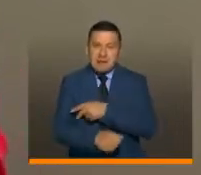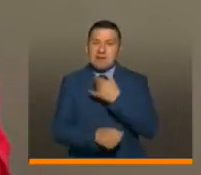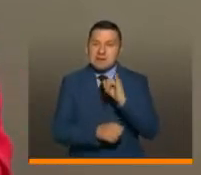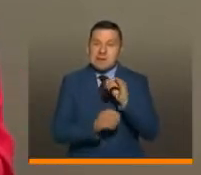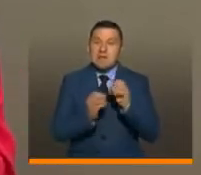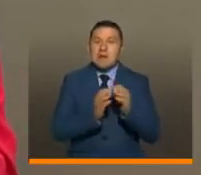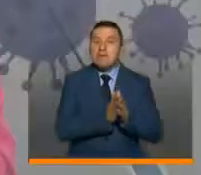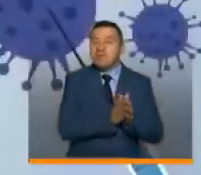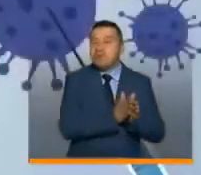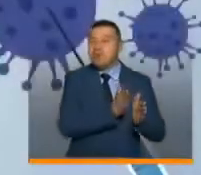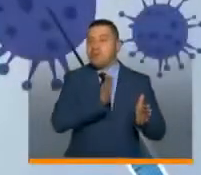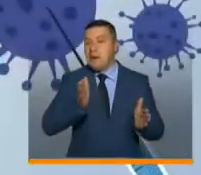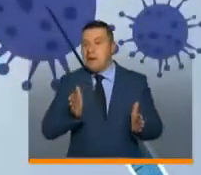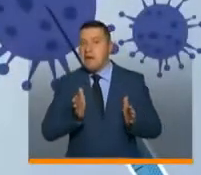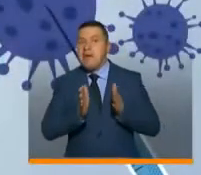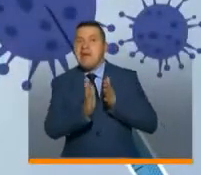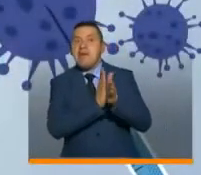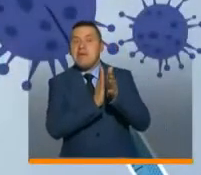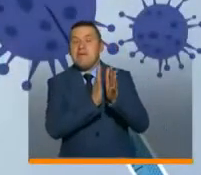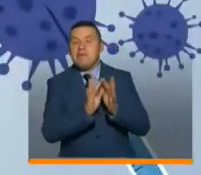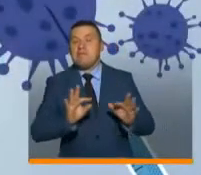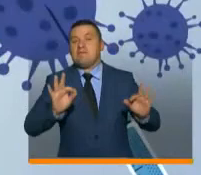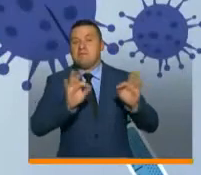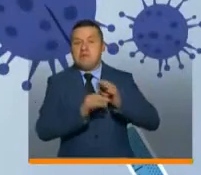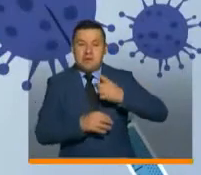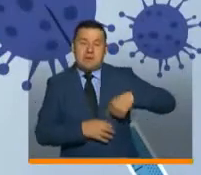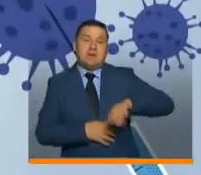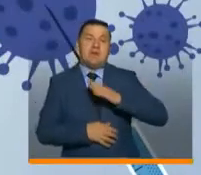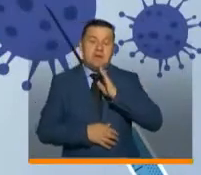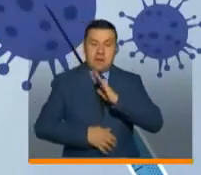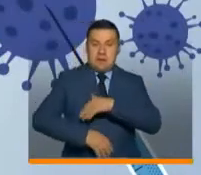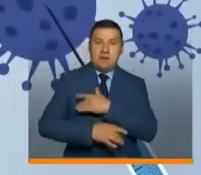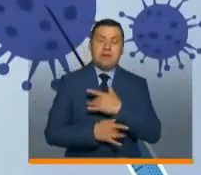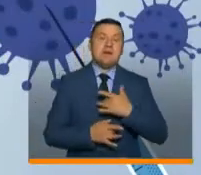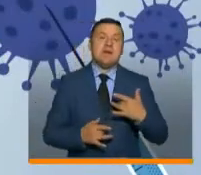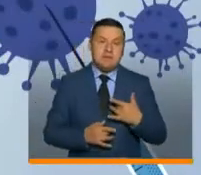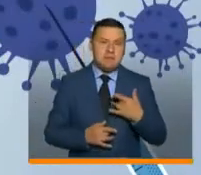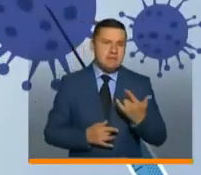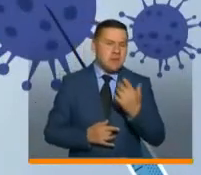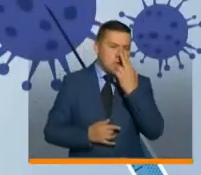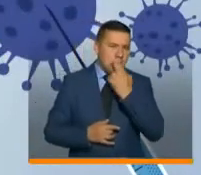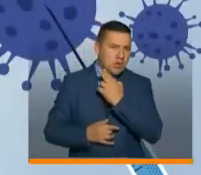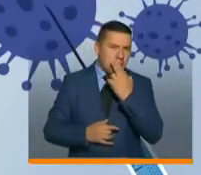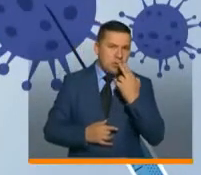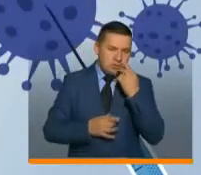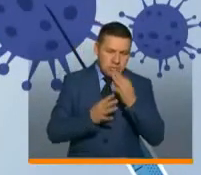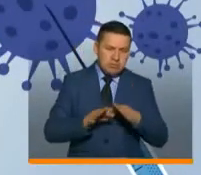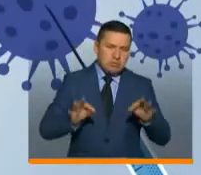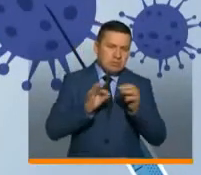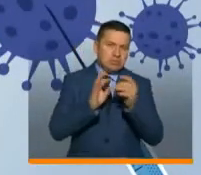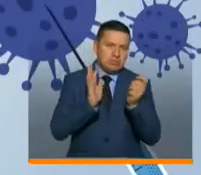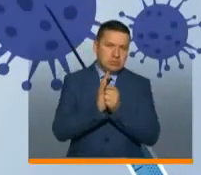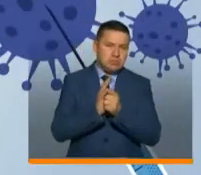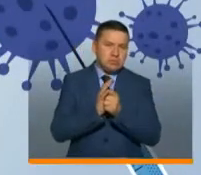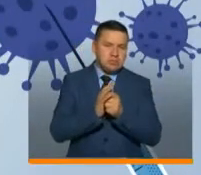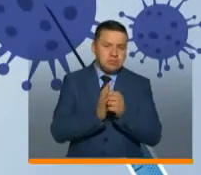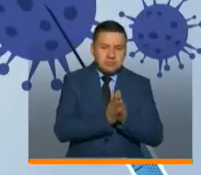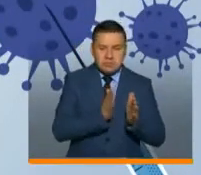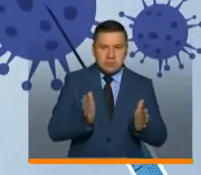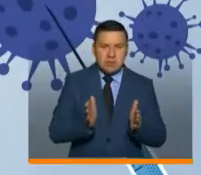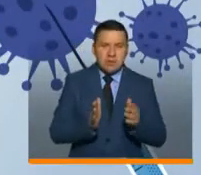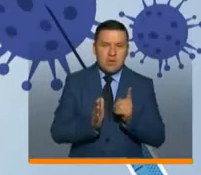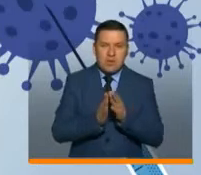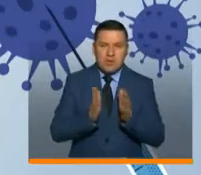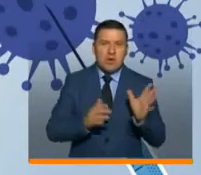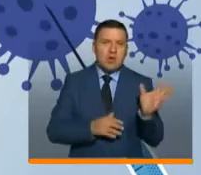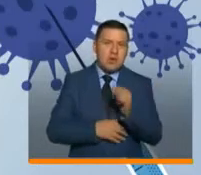ampliamos el plazo para una información que es vital para nosotros y para el Ministerio de Salud, para cumplir con esa priorización en la tercera etapa de la fase